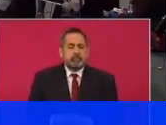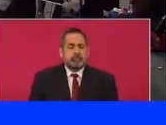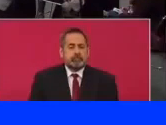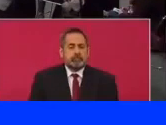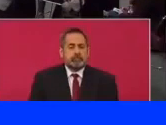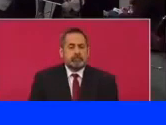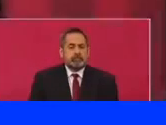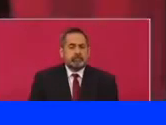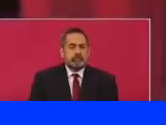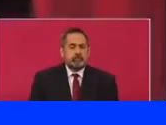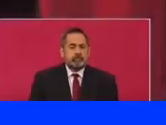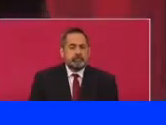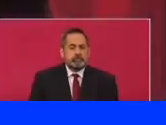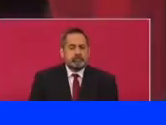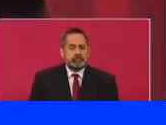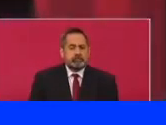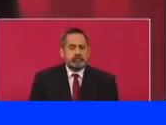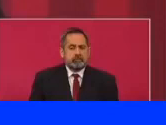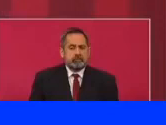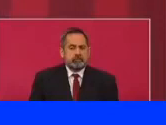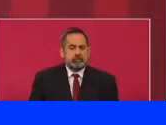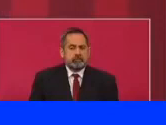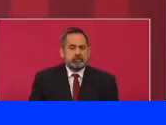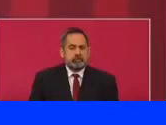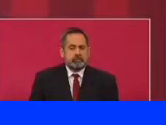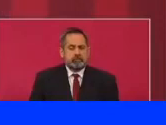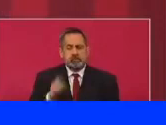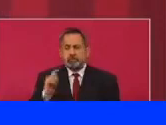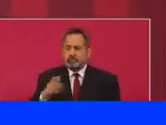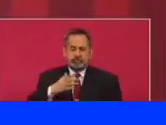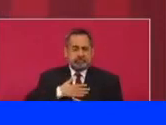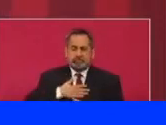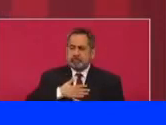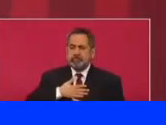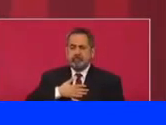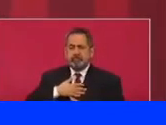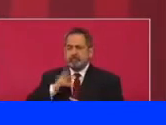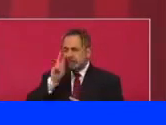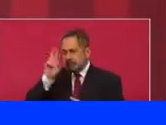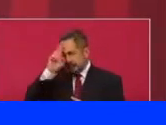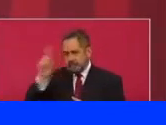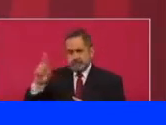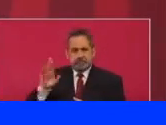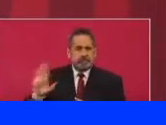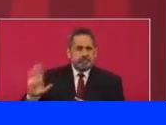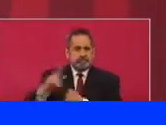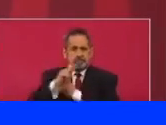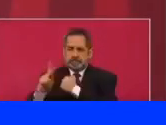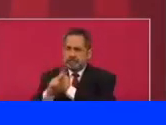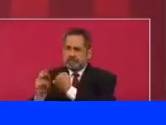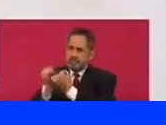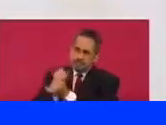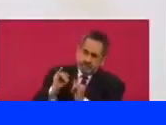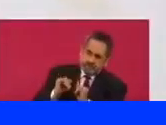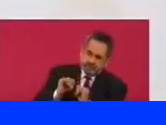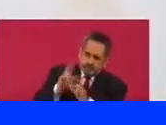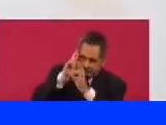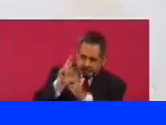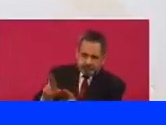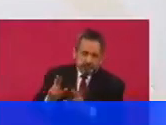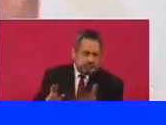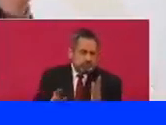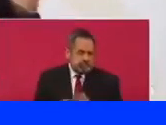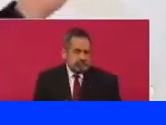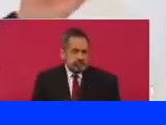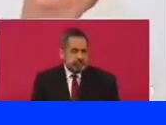y el presidente le contradice segundo tema de preocupación tercer tema de preocupación hay tiempo para que alguien vaya